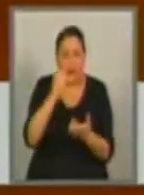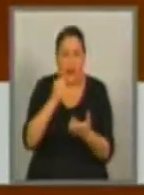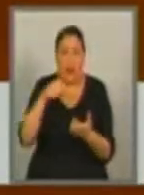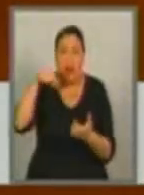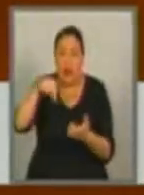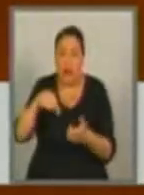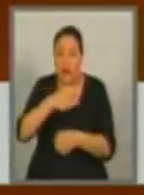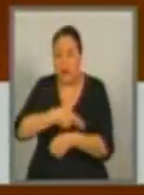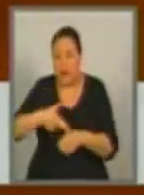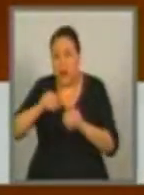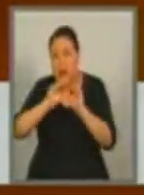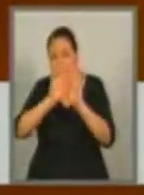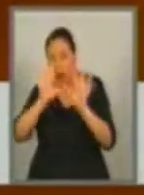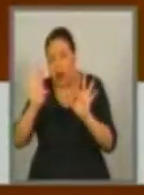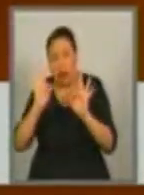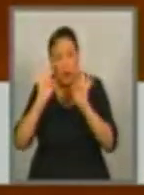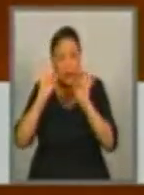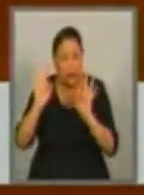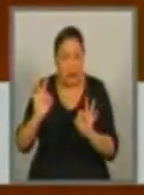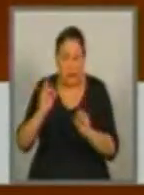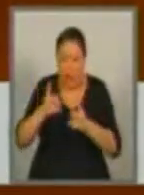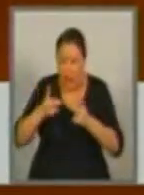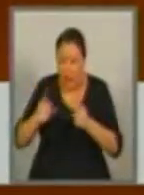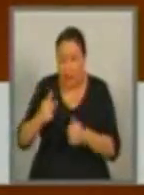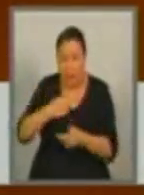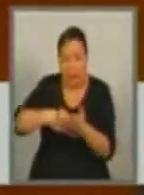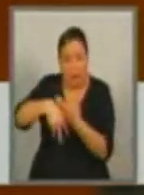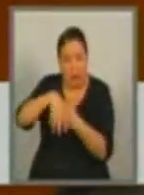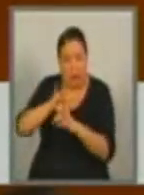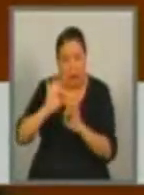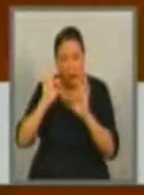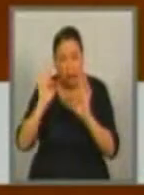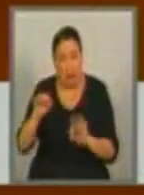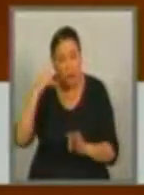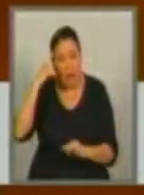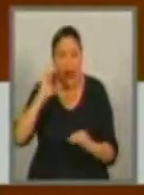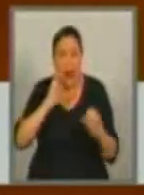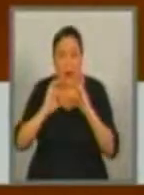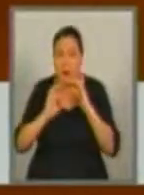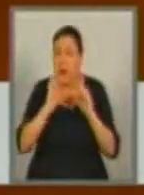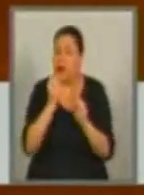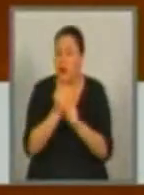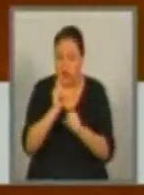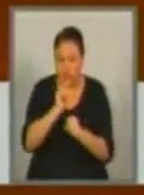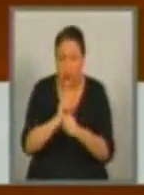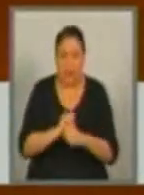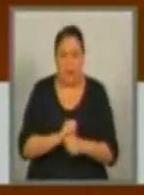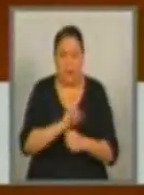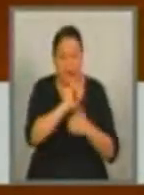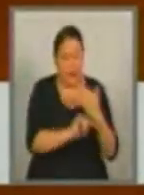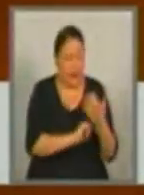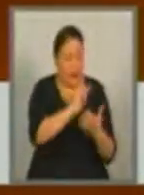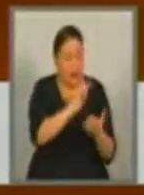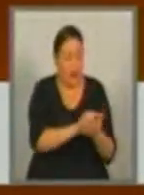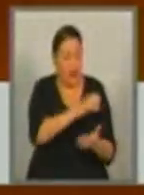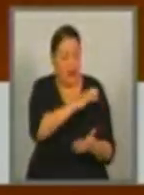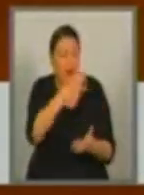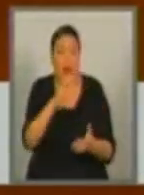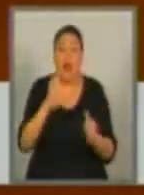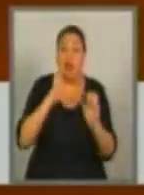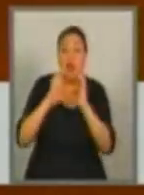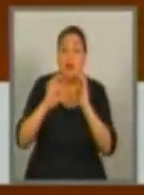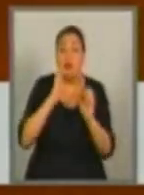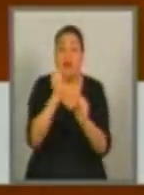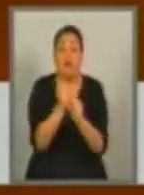transparente, eficiente y eficaz en materia de comunicación social. La Ley General de Comunicación Social que